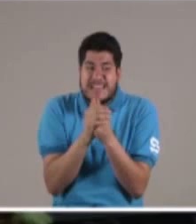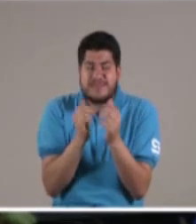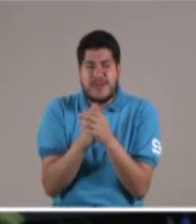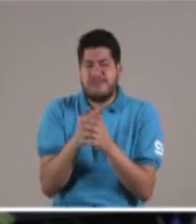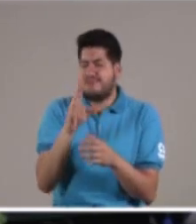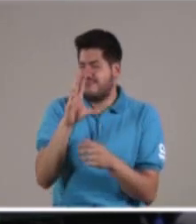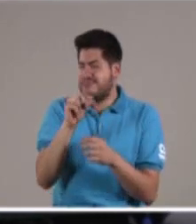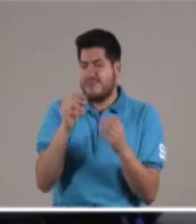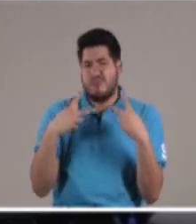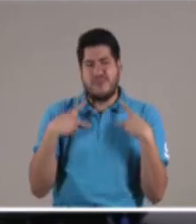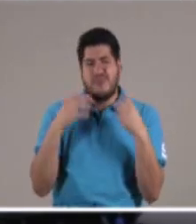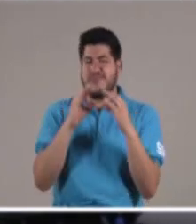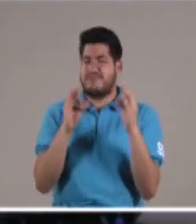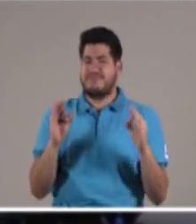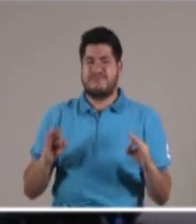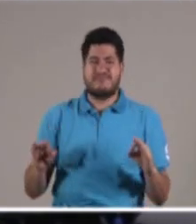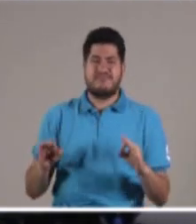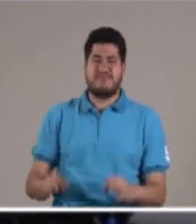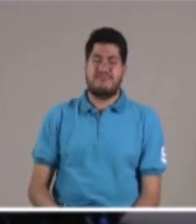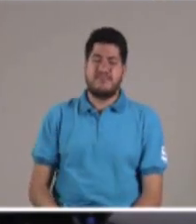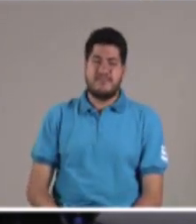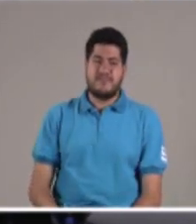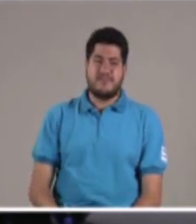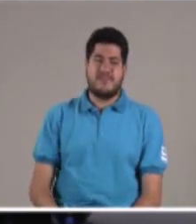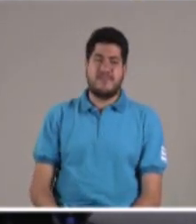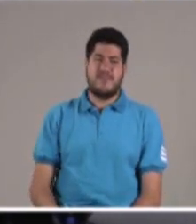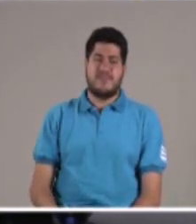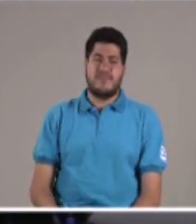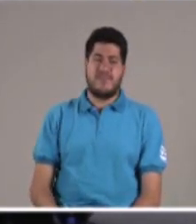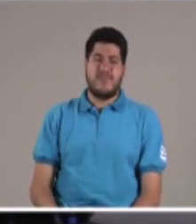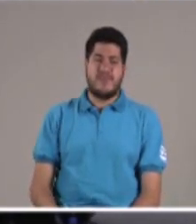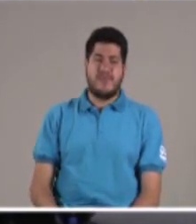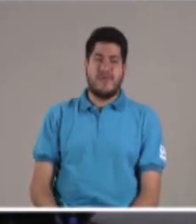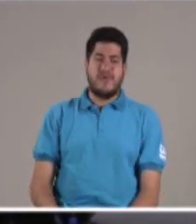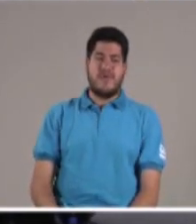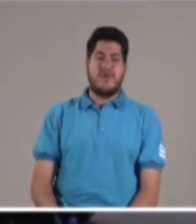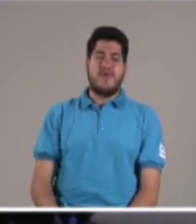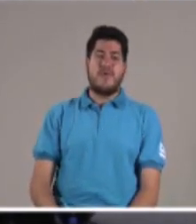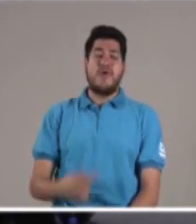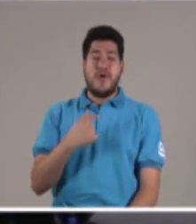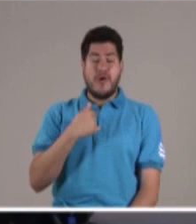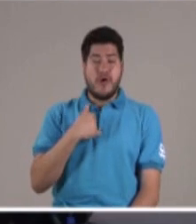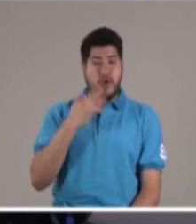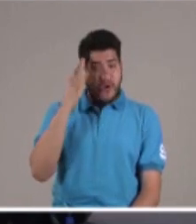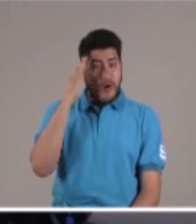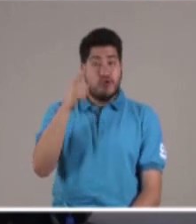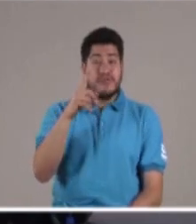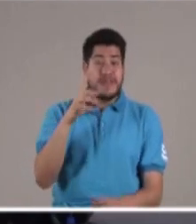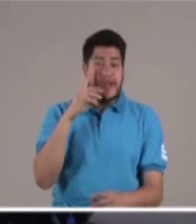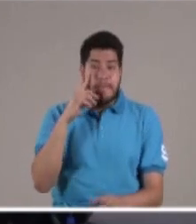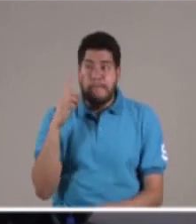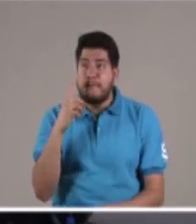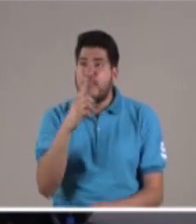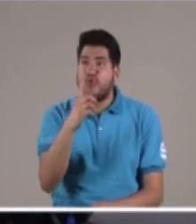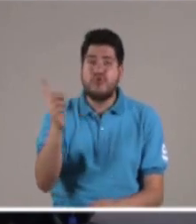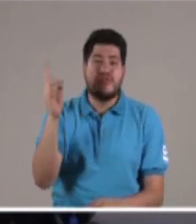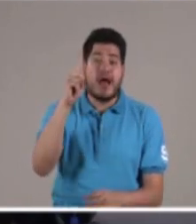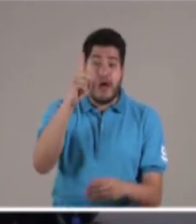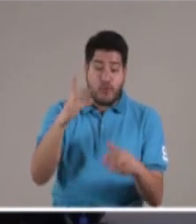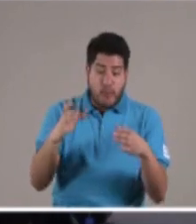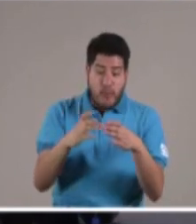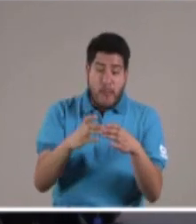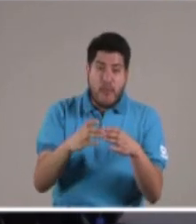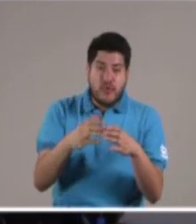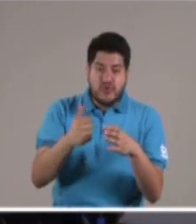manera de ninguna manera entonces usted andaba buscando pozos de agua